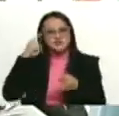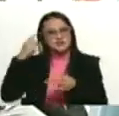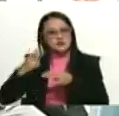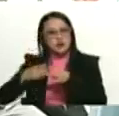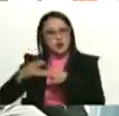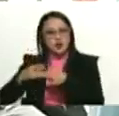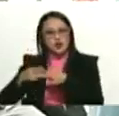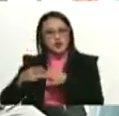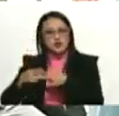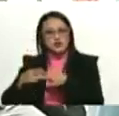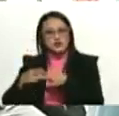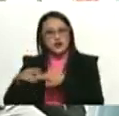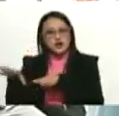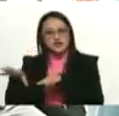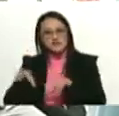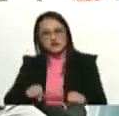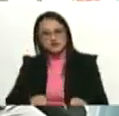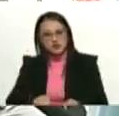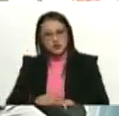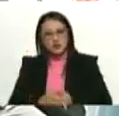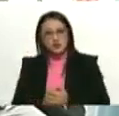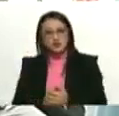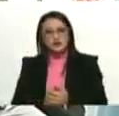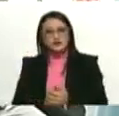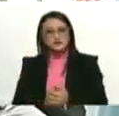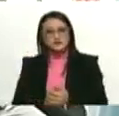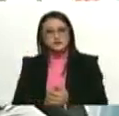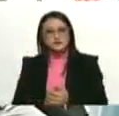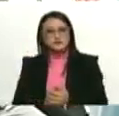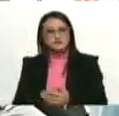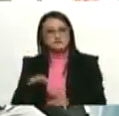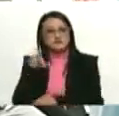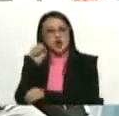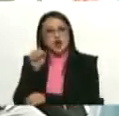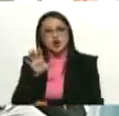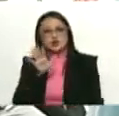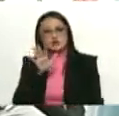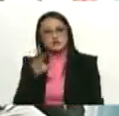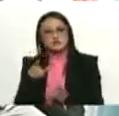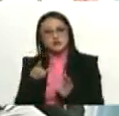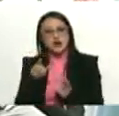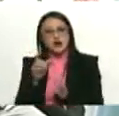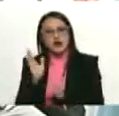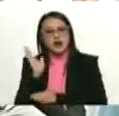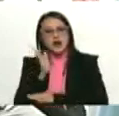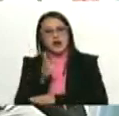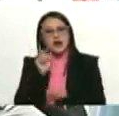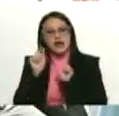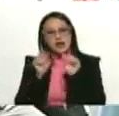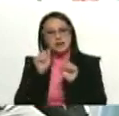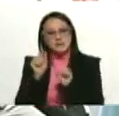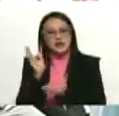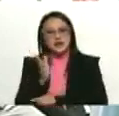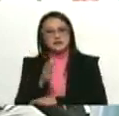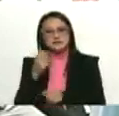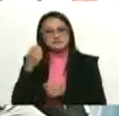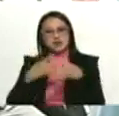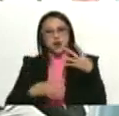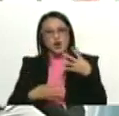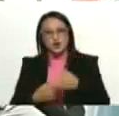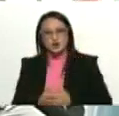psicológica, invasiones, apropiación indebida y amenazas, entre